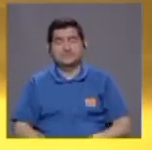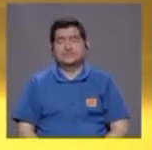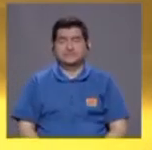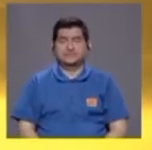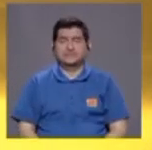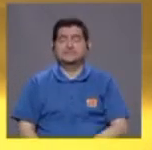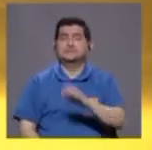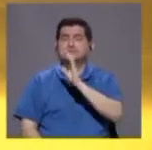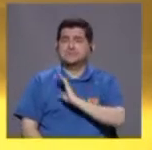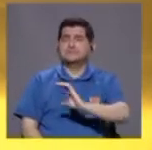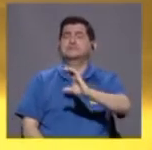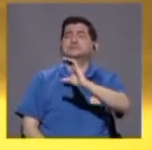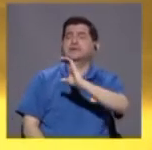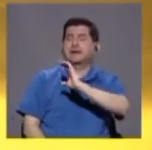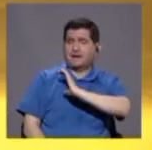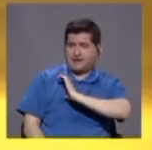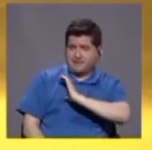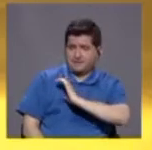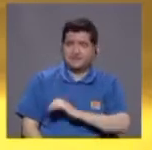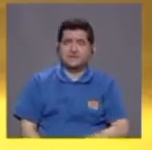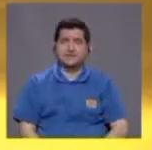las características